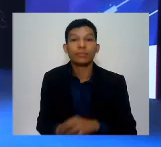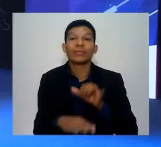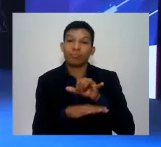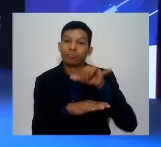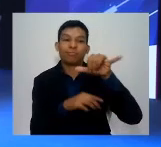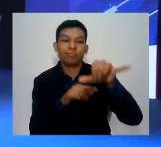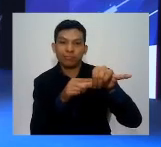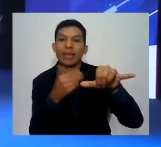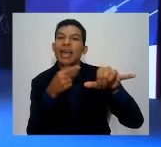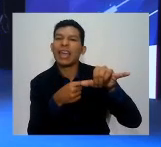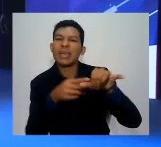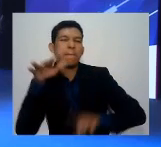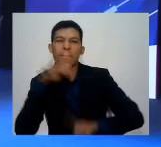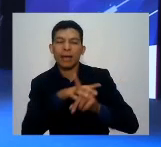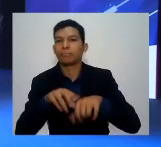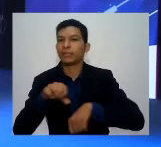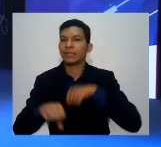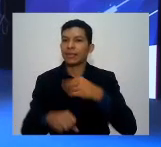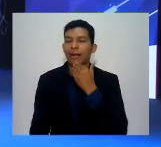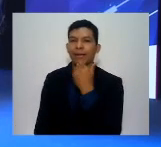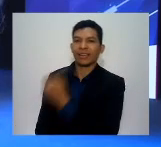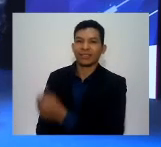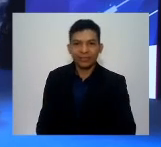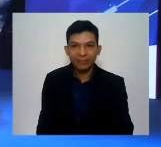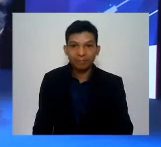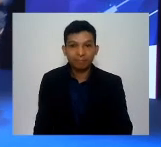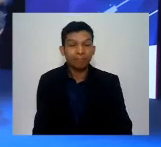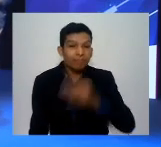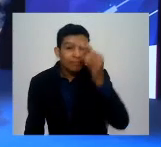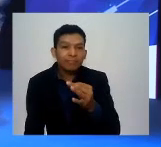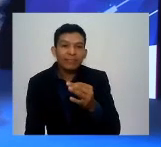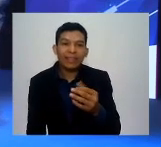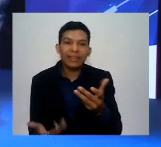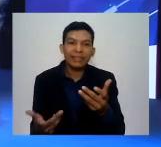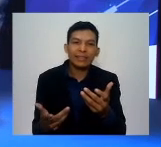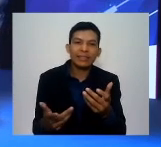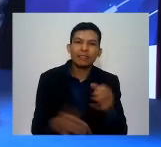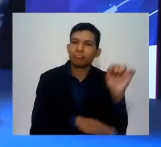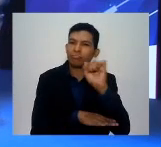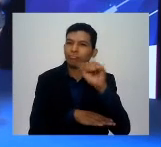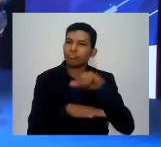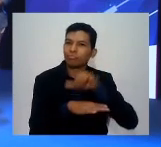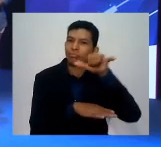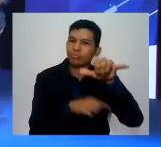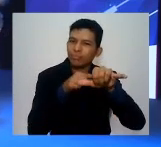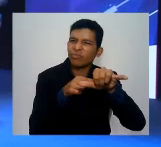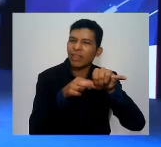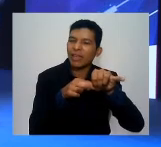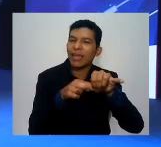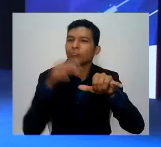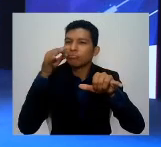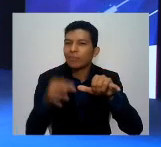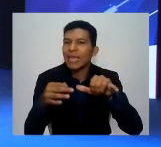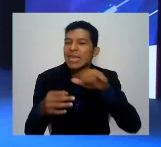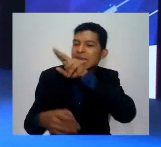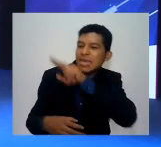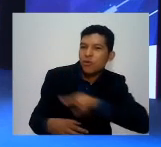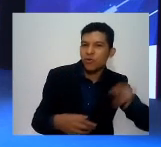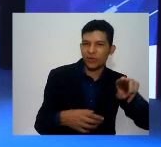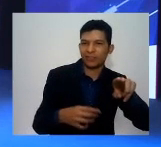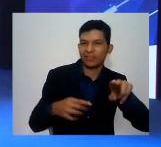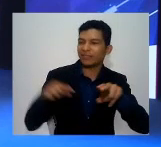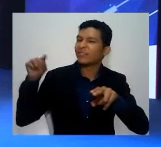trazado de más profundidad, digamos, con vetas más profundas, que les permite lograr mayor agarre en esos